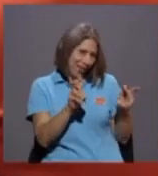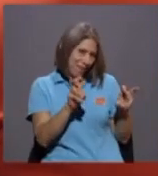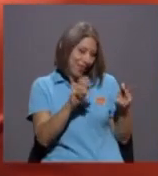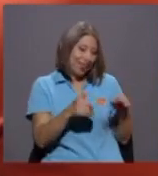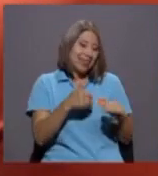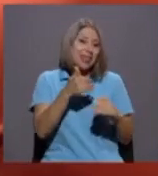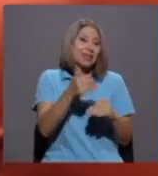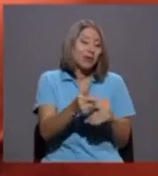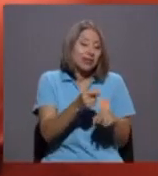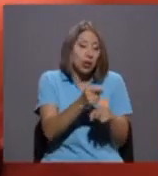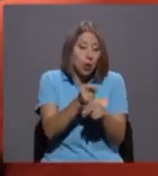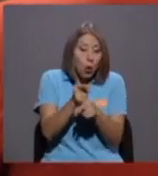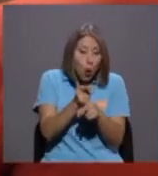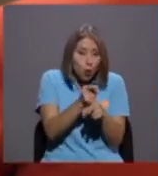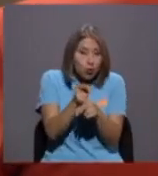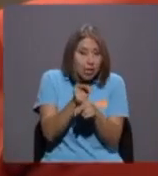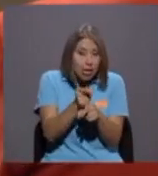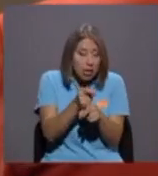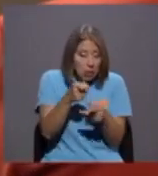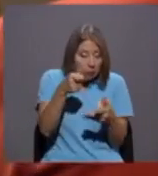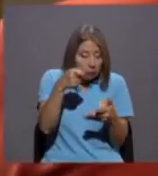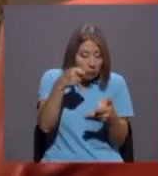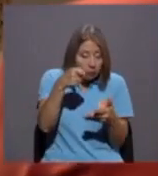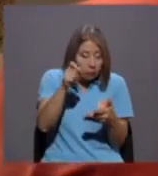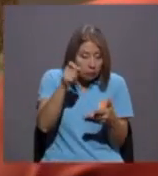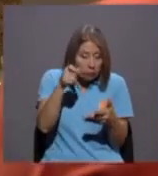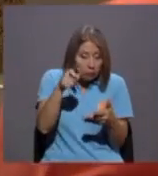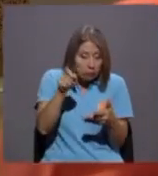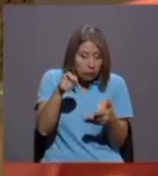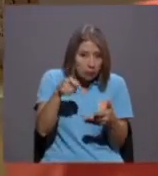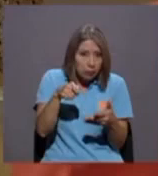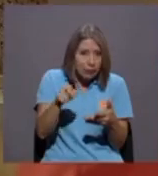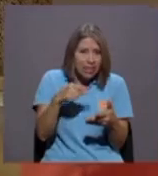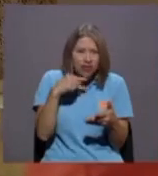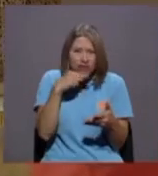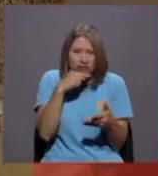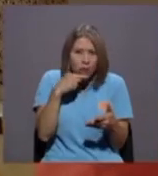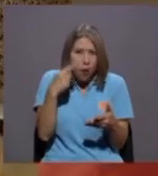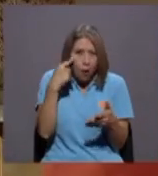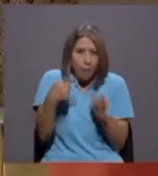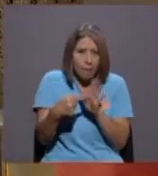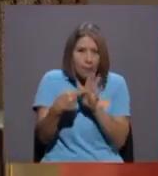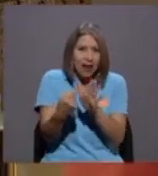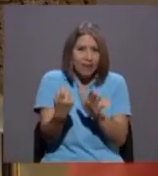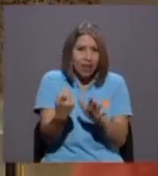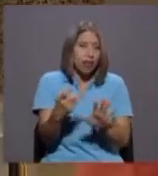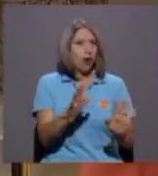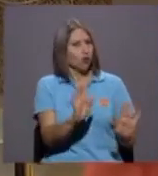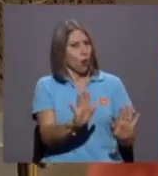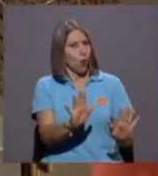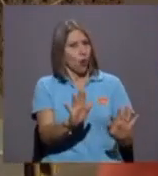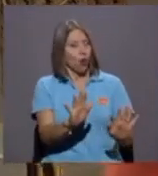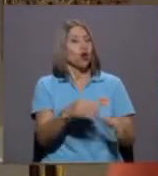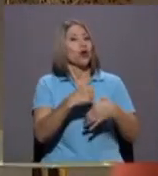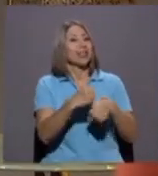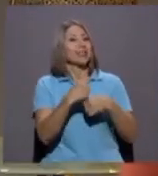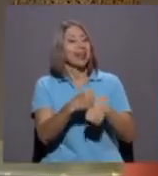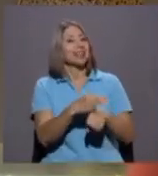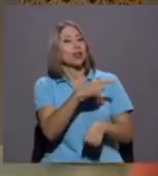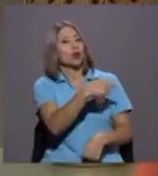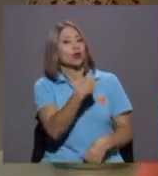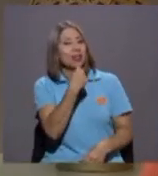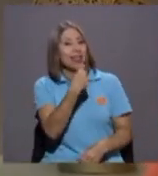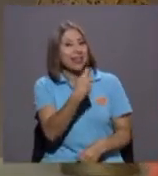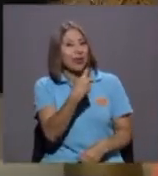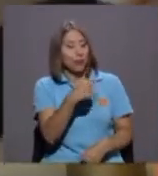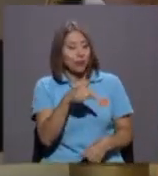nota roja las cosas, las tildes que faltan. No, lo que están haciendo es lo que usted acaba de decir, haciendo que